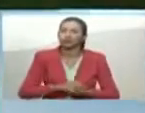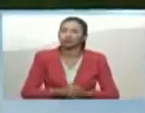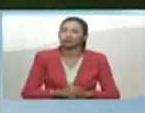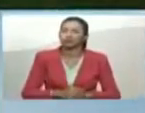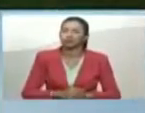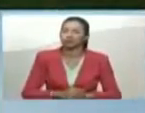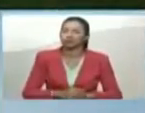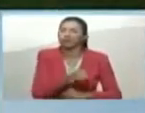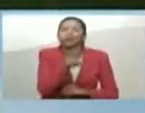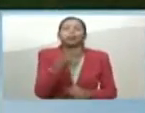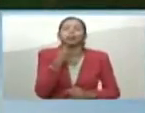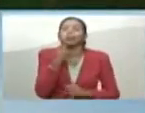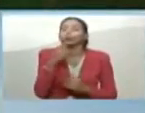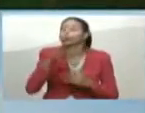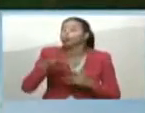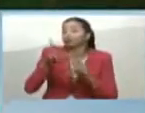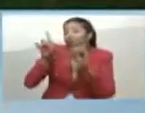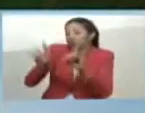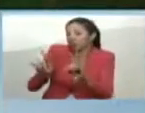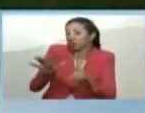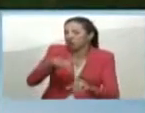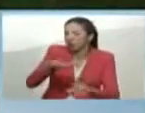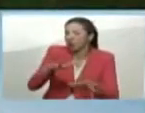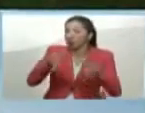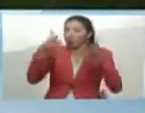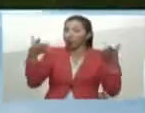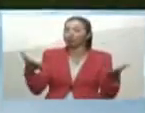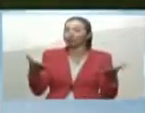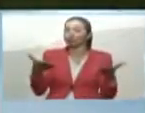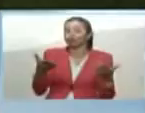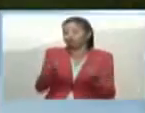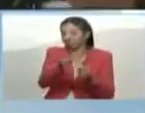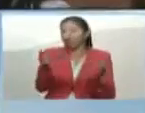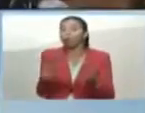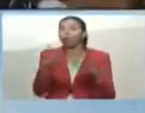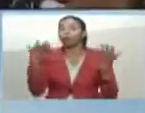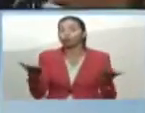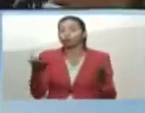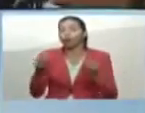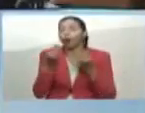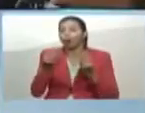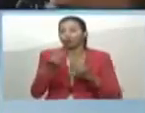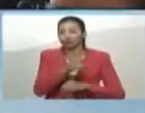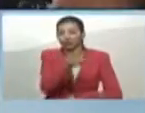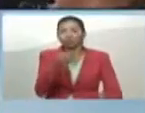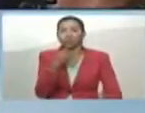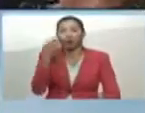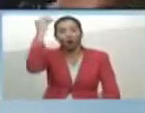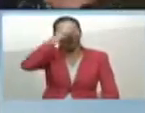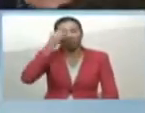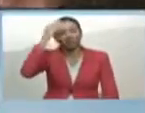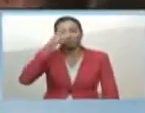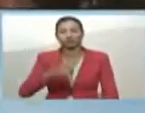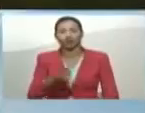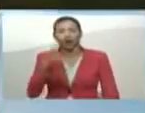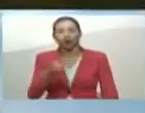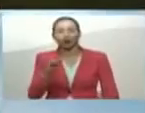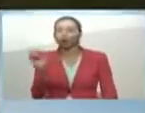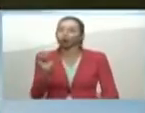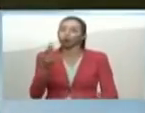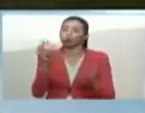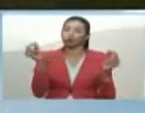Ustedes digan dónde, cuándo y cómo. De lo que existe y de lo que hay que crear. ¿Qué dicen